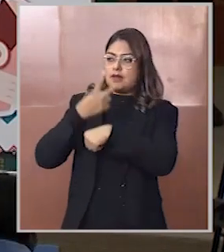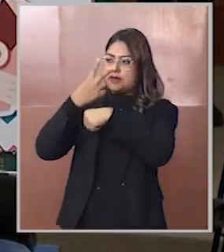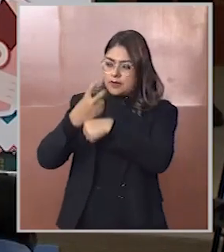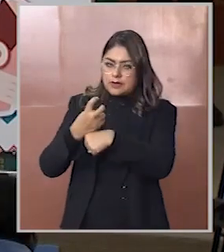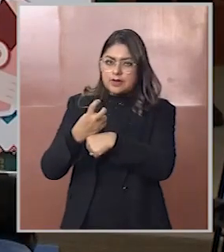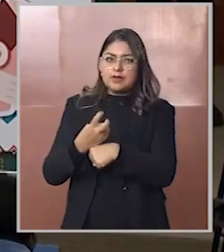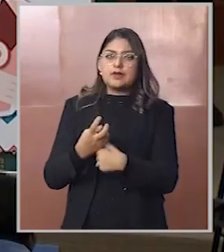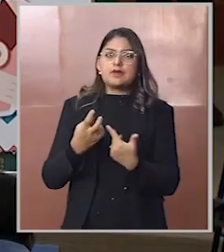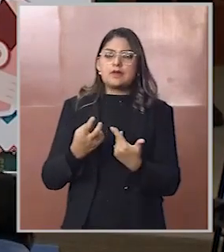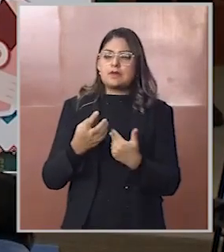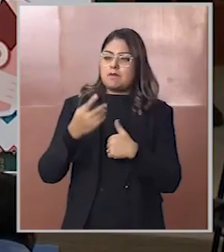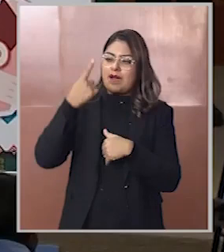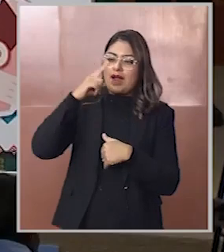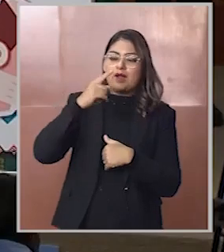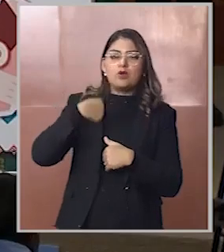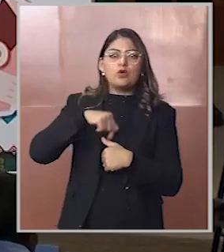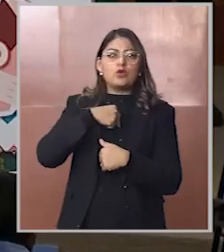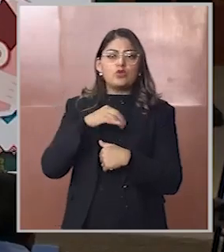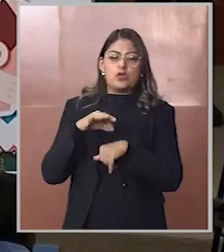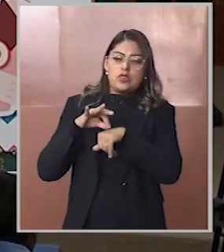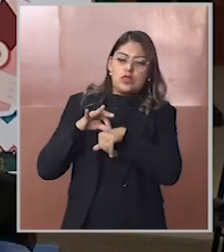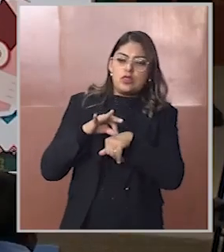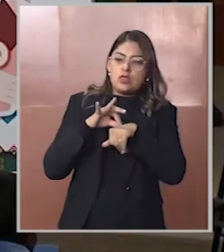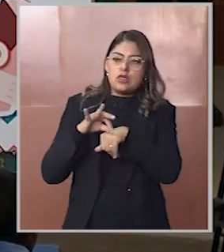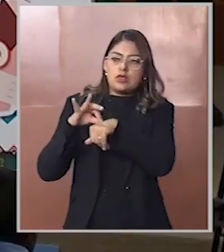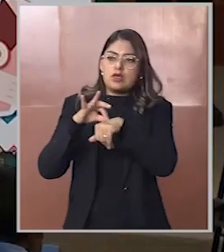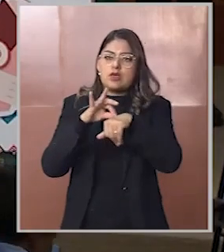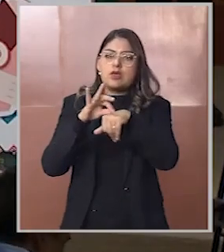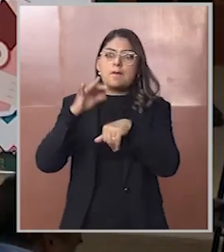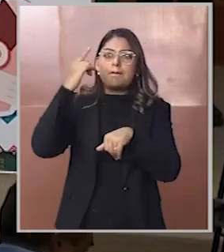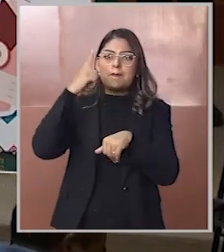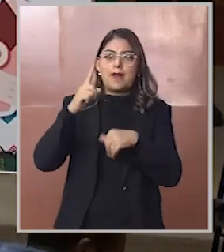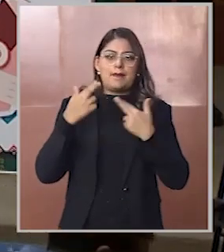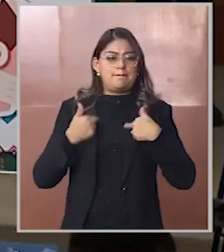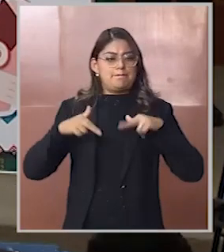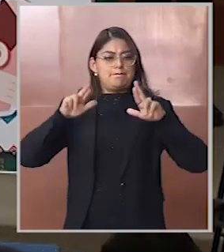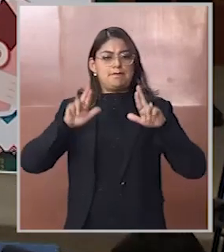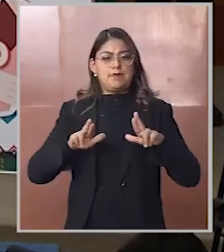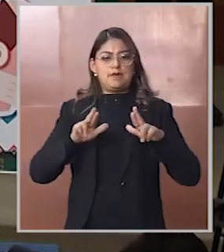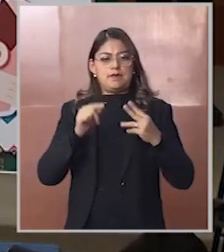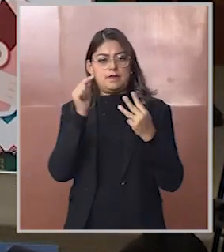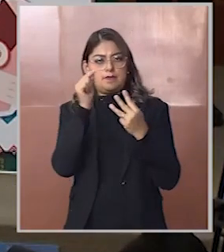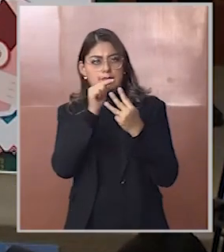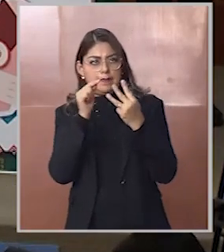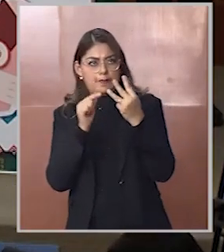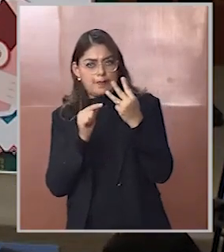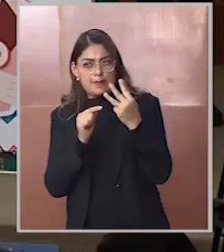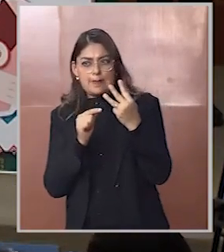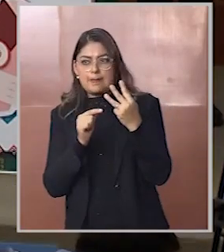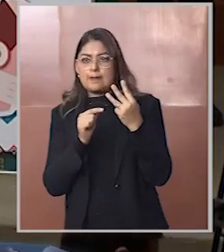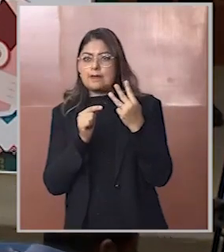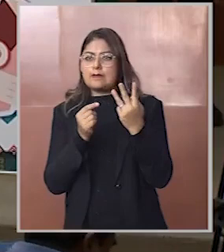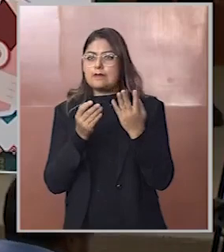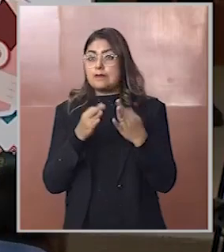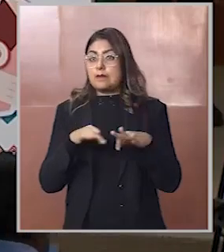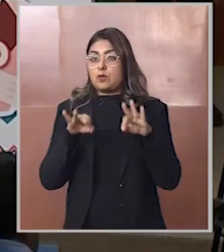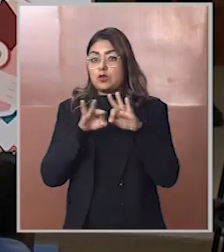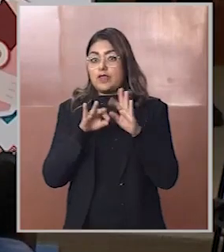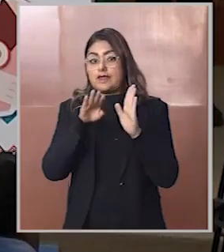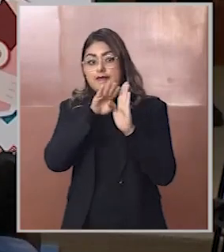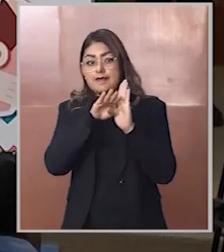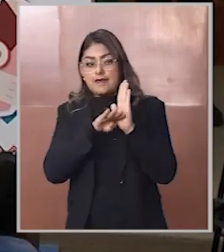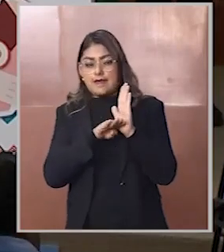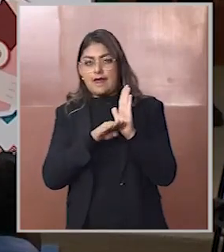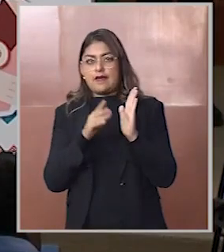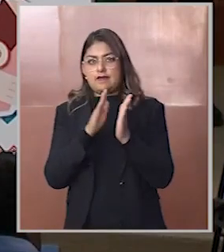a a podernos dirigir brevemente hacia ustedes con con ocasión de la presentación de estos tres importantes guías